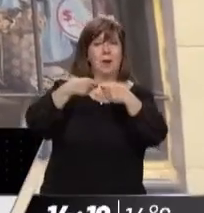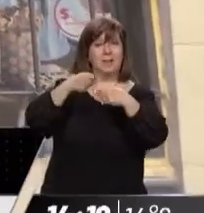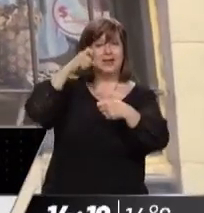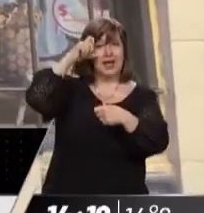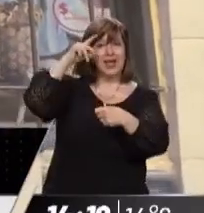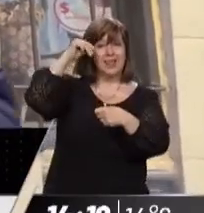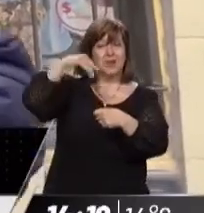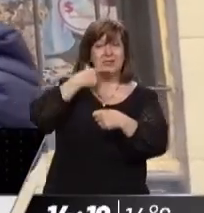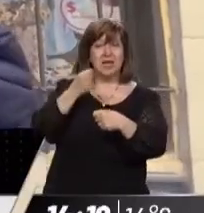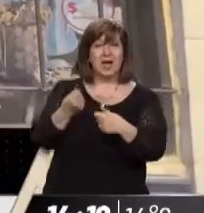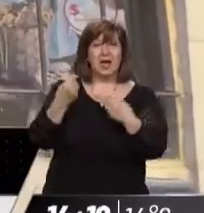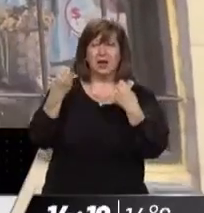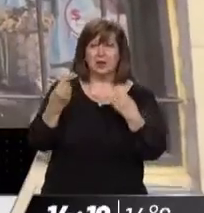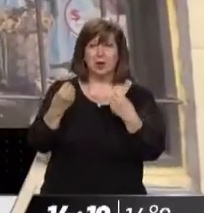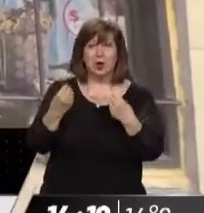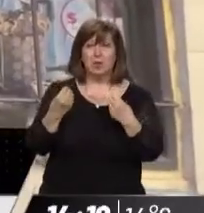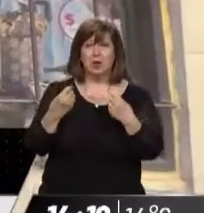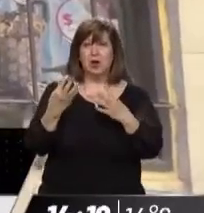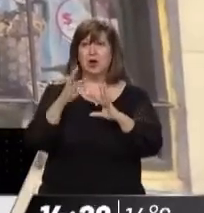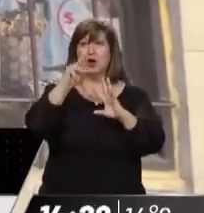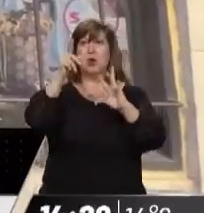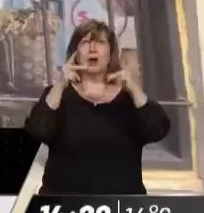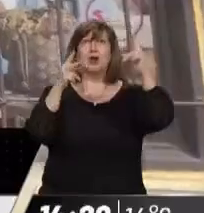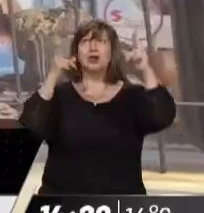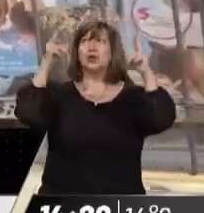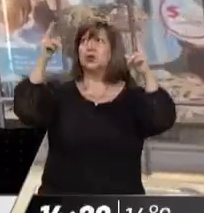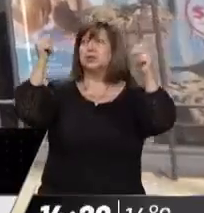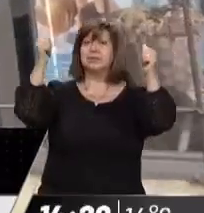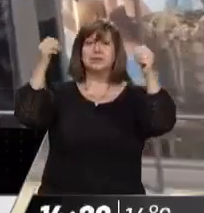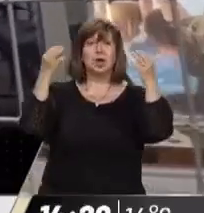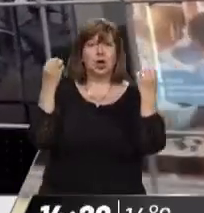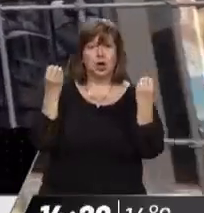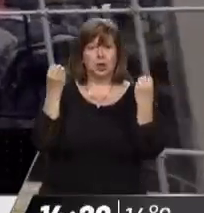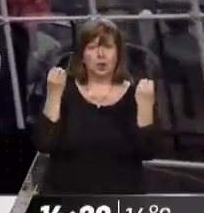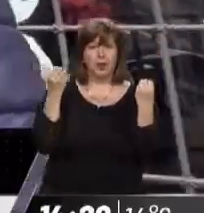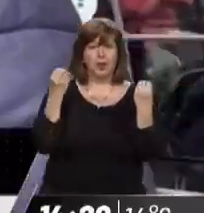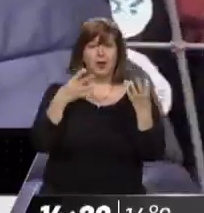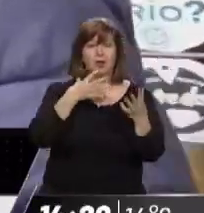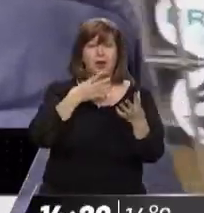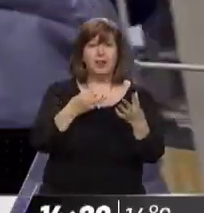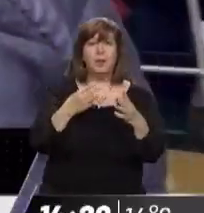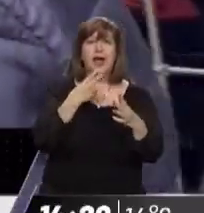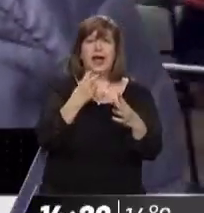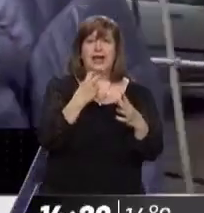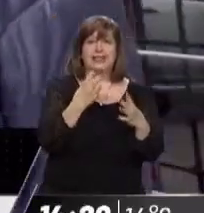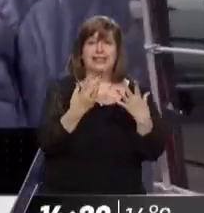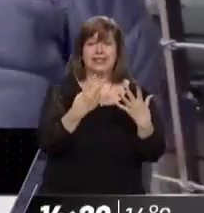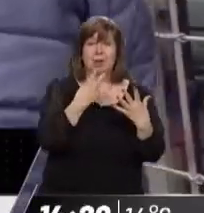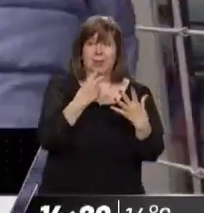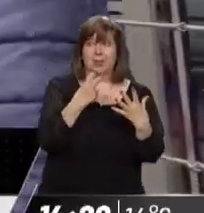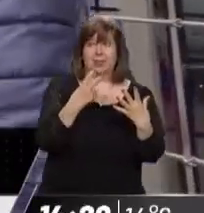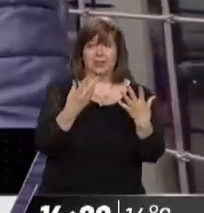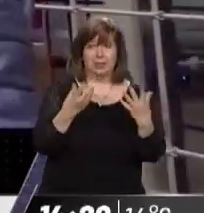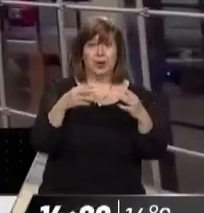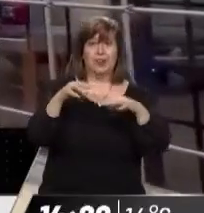que es muy complicado, que ellos mismos explican cómo hacen para cortar los cables. En realidad por el tema del peligro que conlleva también